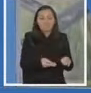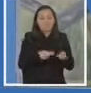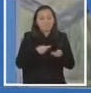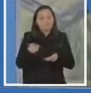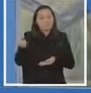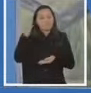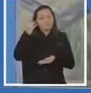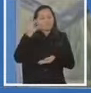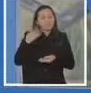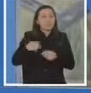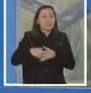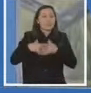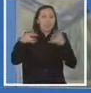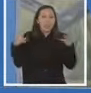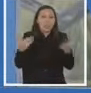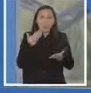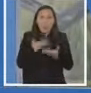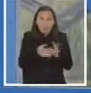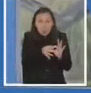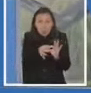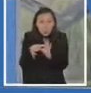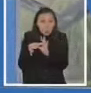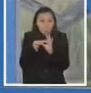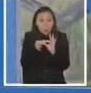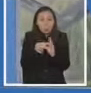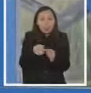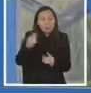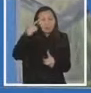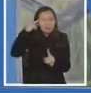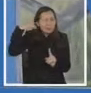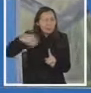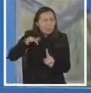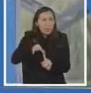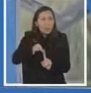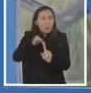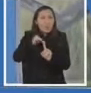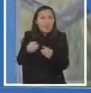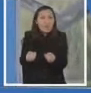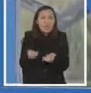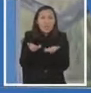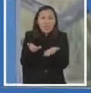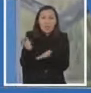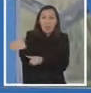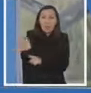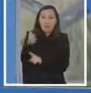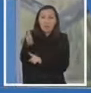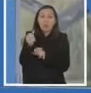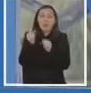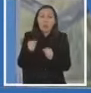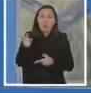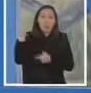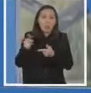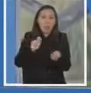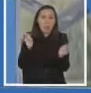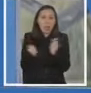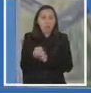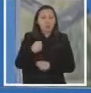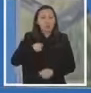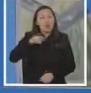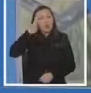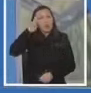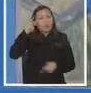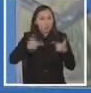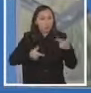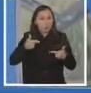para el país. Cuando estamos unidos y ponemos al centro el bienestar de nuestra patria, la política hace posible los cambios, pero me voy a permitir una reflexión